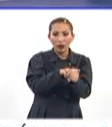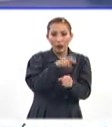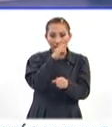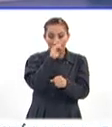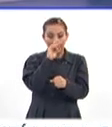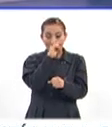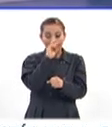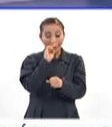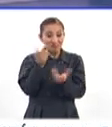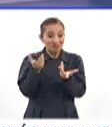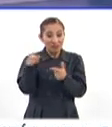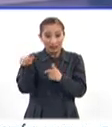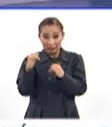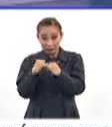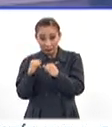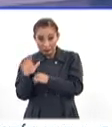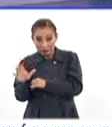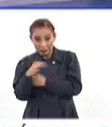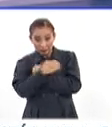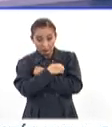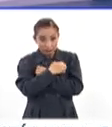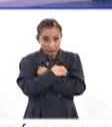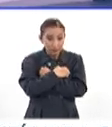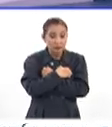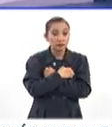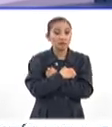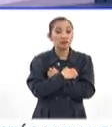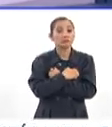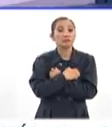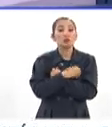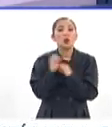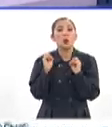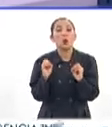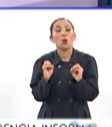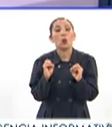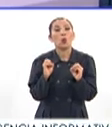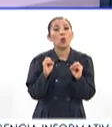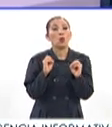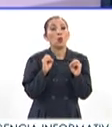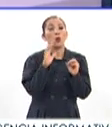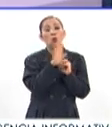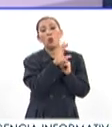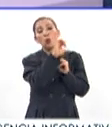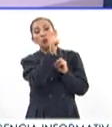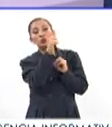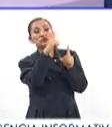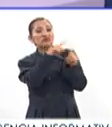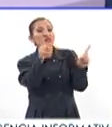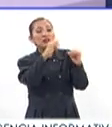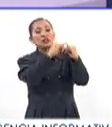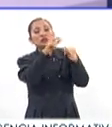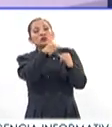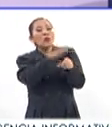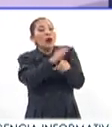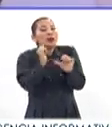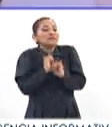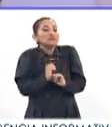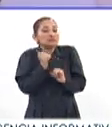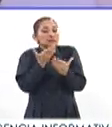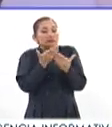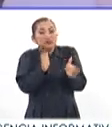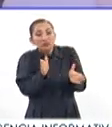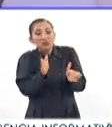natural? ¿En las instituciones educativas o en otro tipo de instituciones que pueden ser mucho